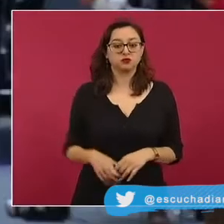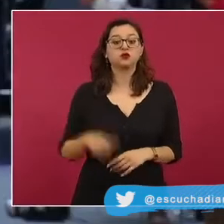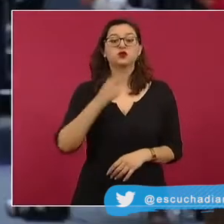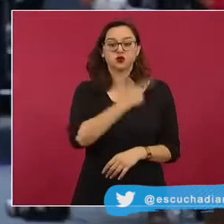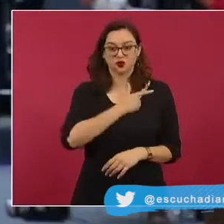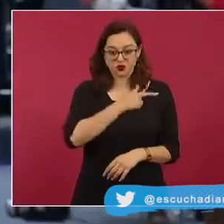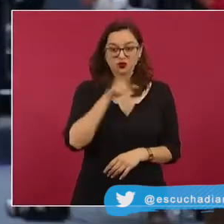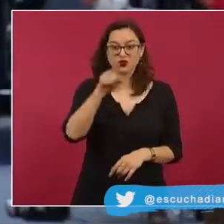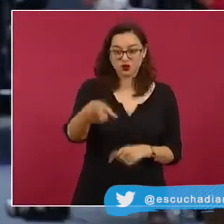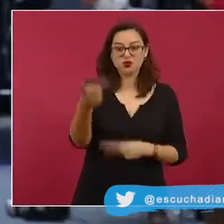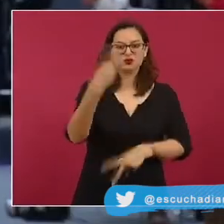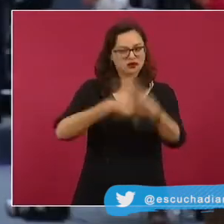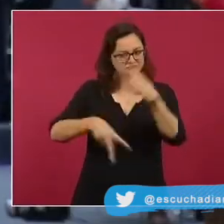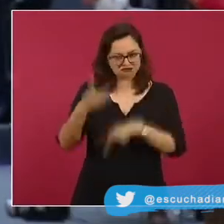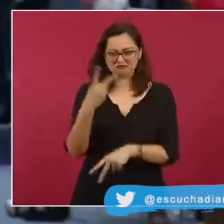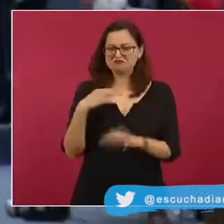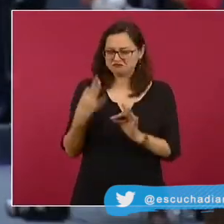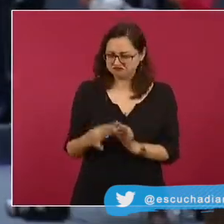venir